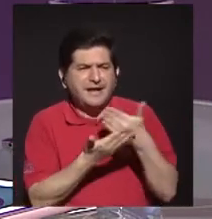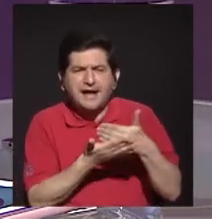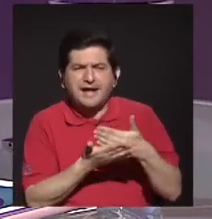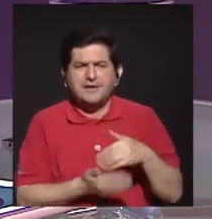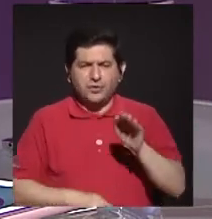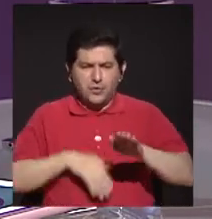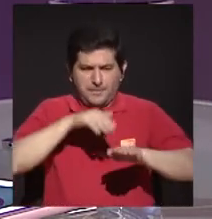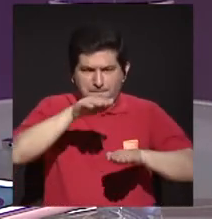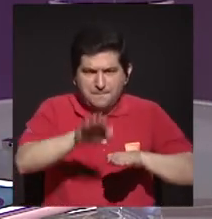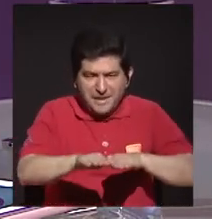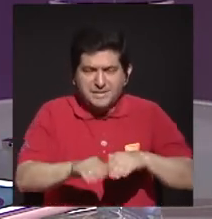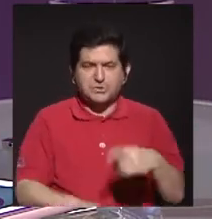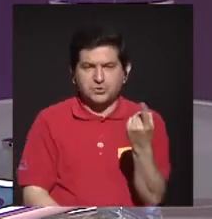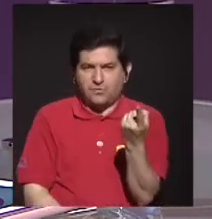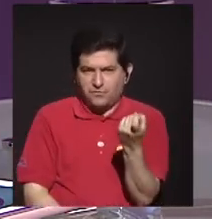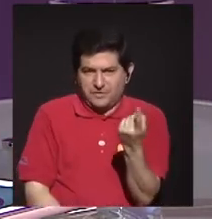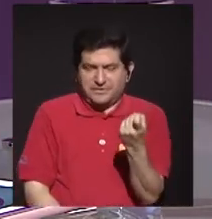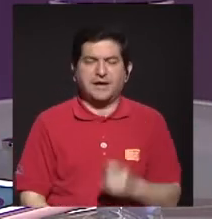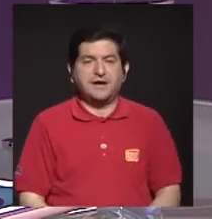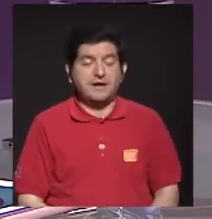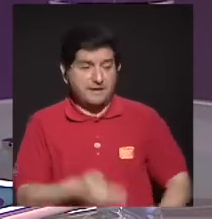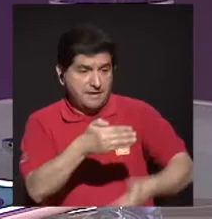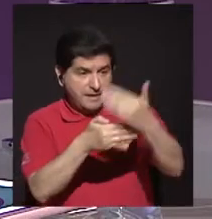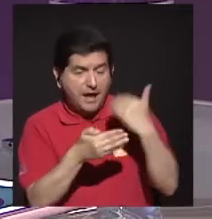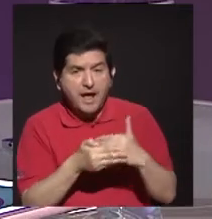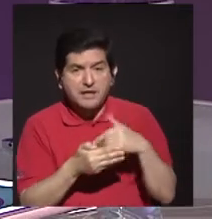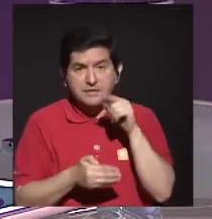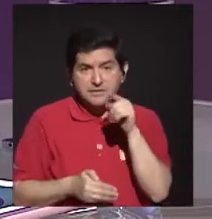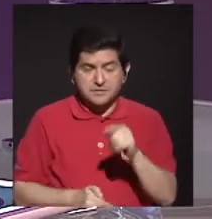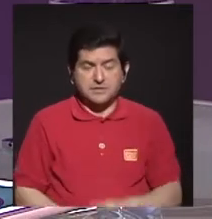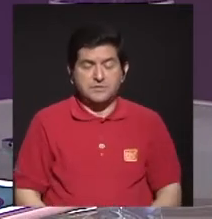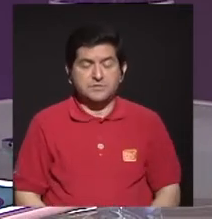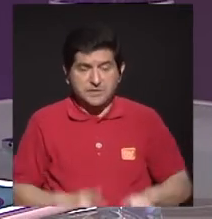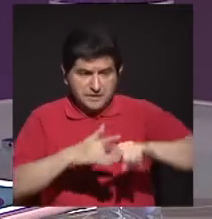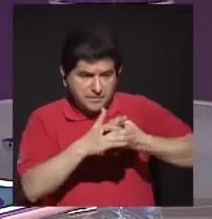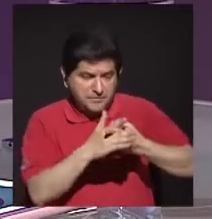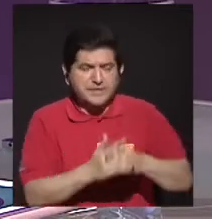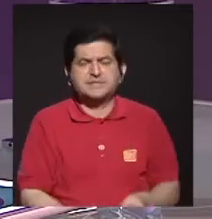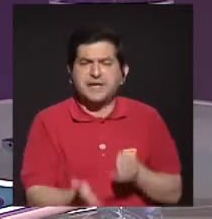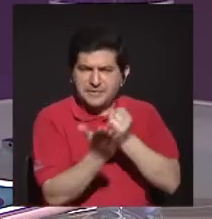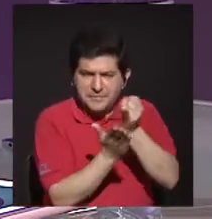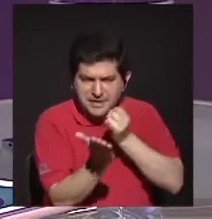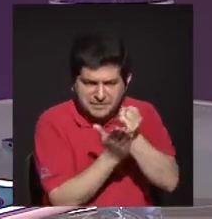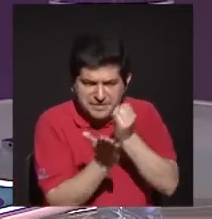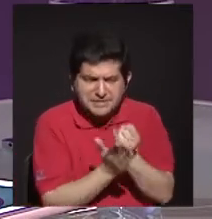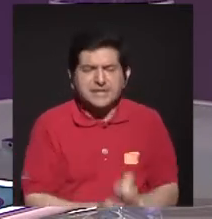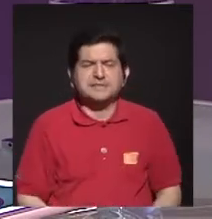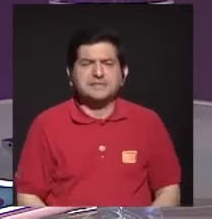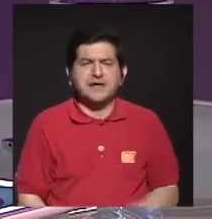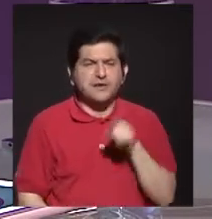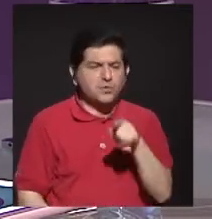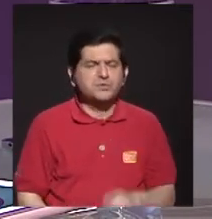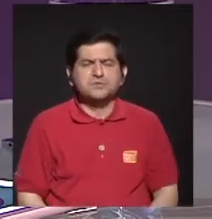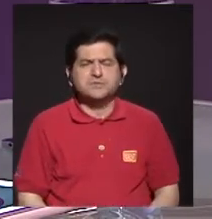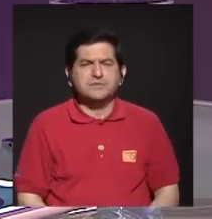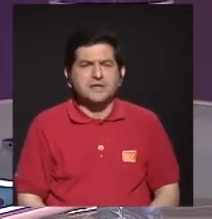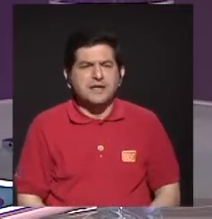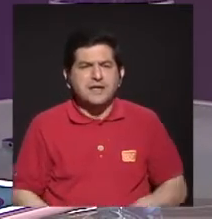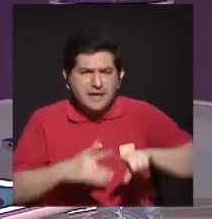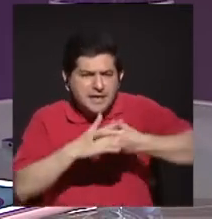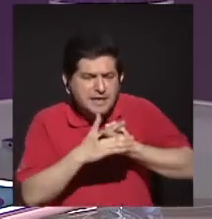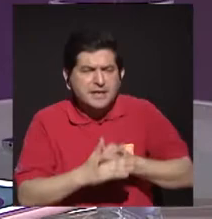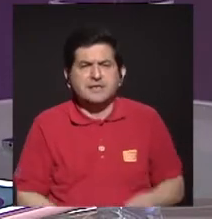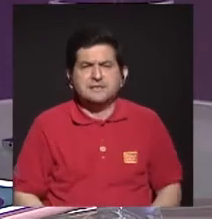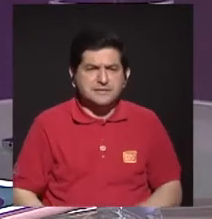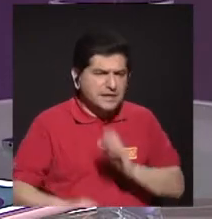Y lo que sucede es que cuando antes de que empezás tomas una decisión para hacer una investigación, te empezás a involucrar como con la